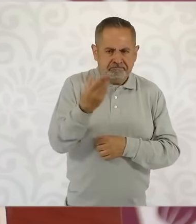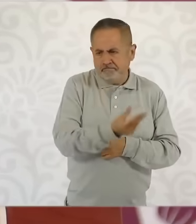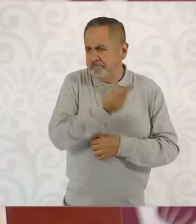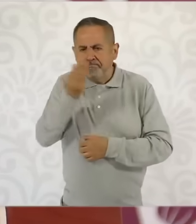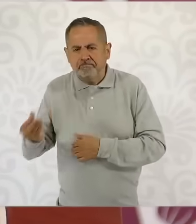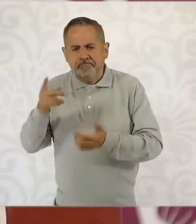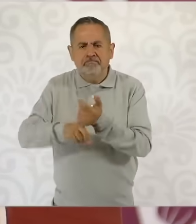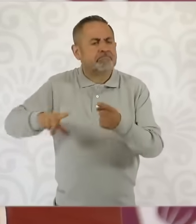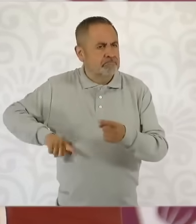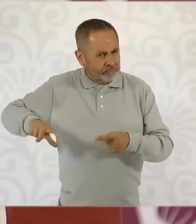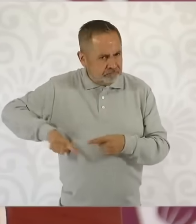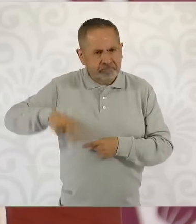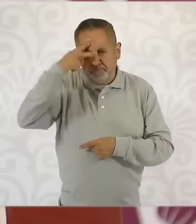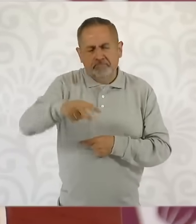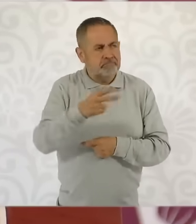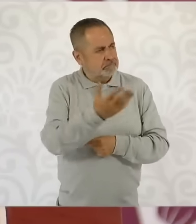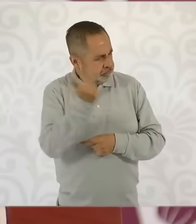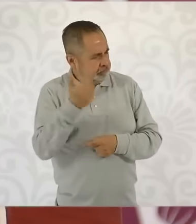público.